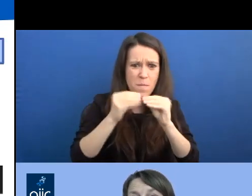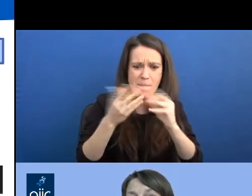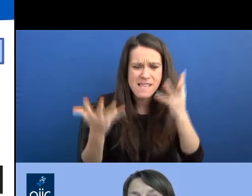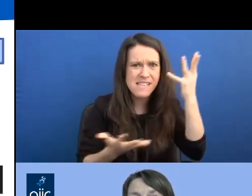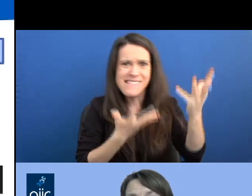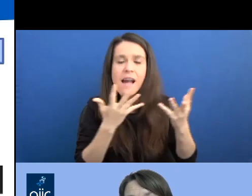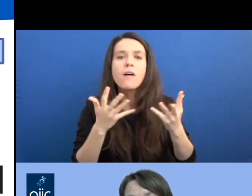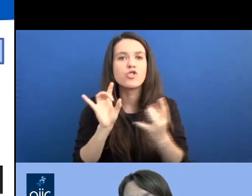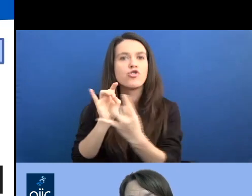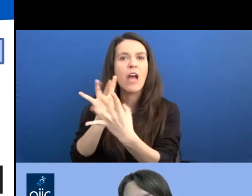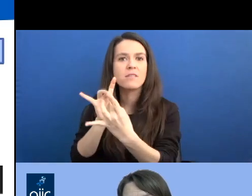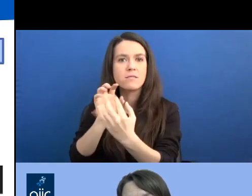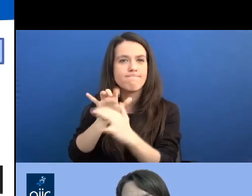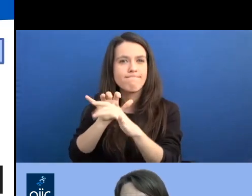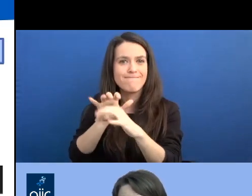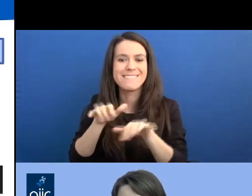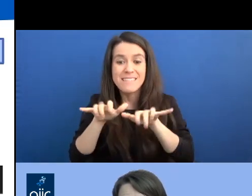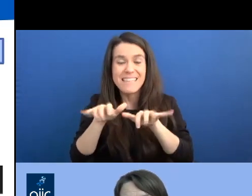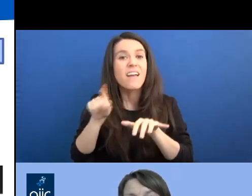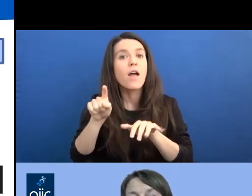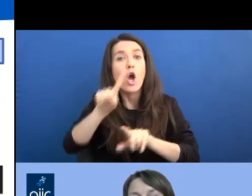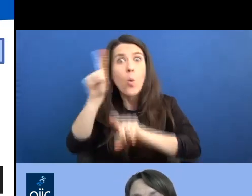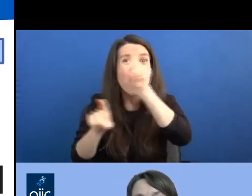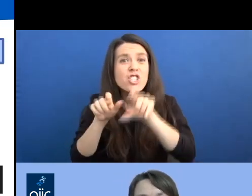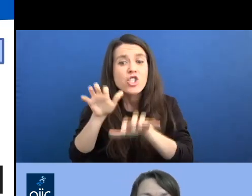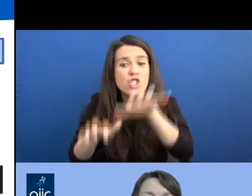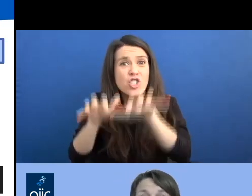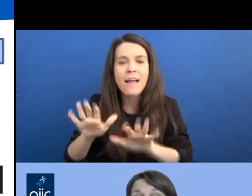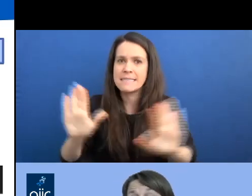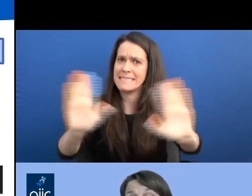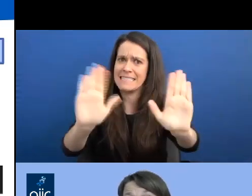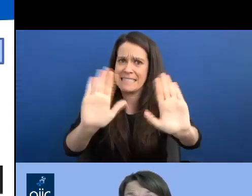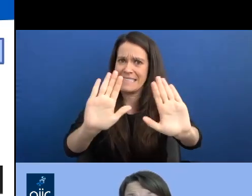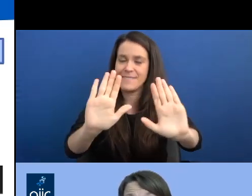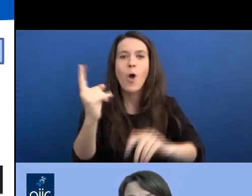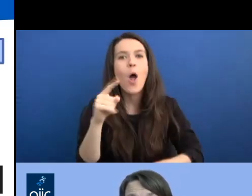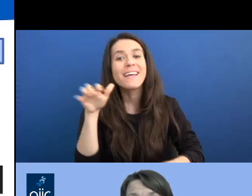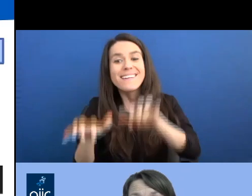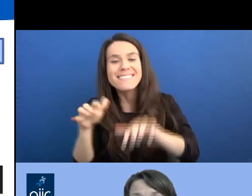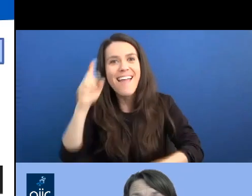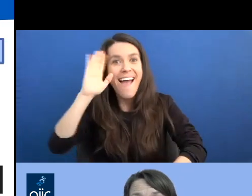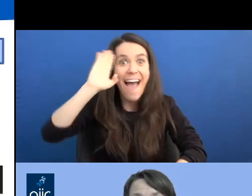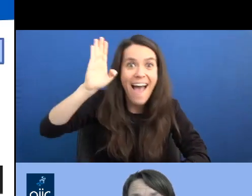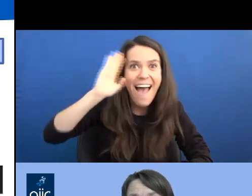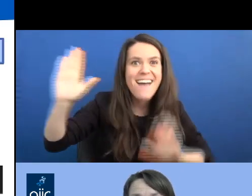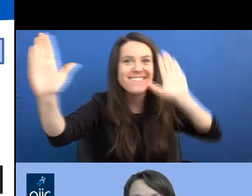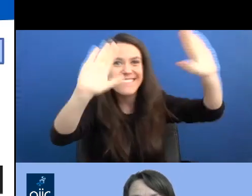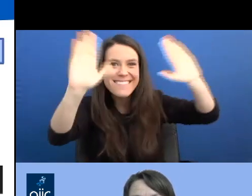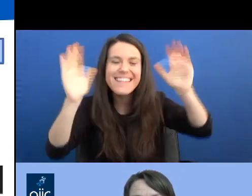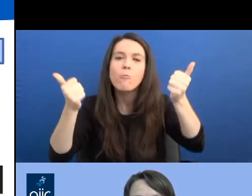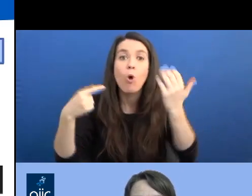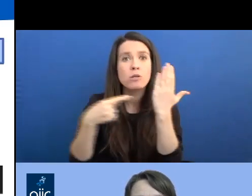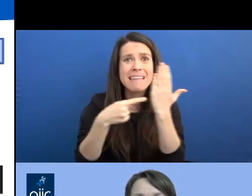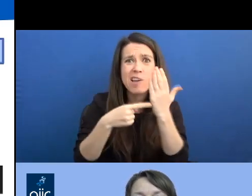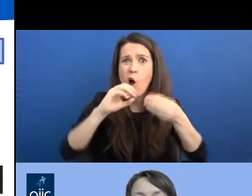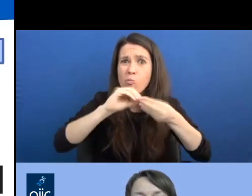favor, utilicen el chat. No vamos a contestar ninguna pregunta que no esté relacionada a las cuestiones técnicas.